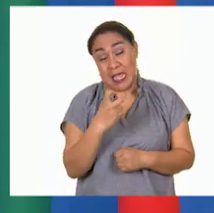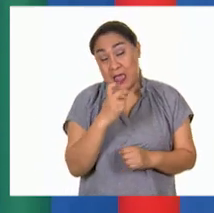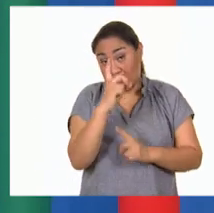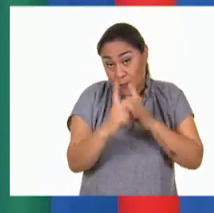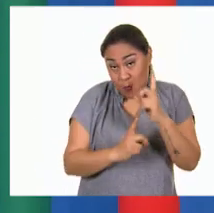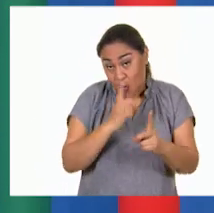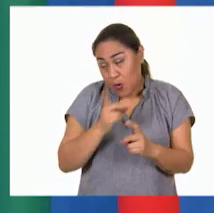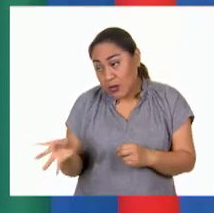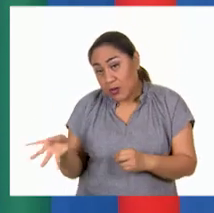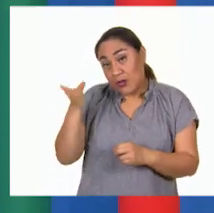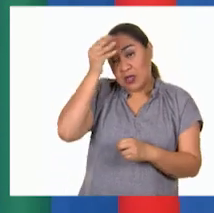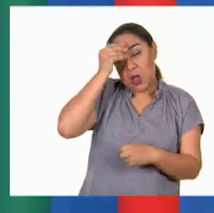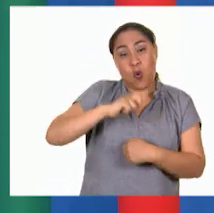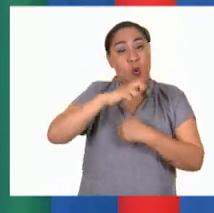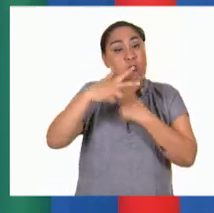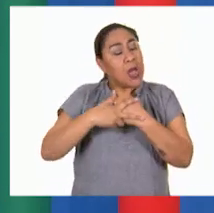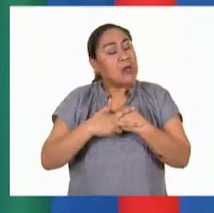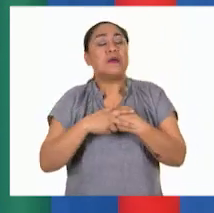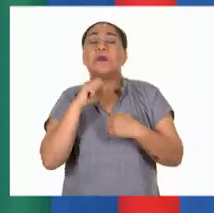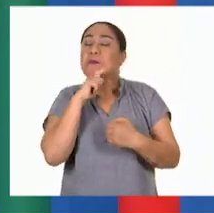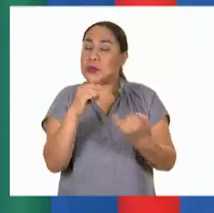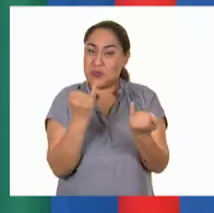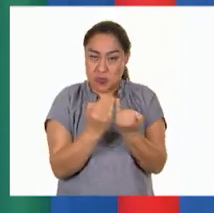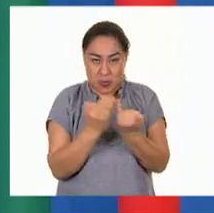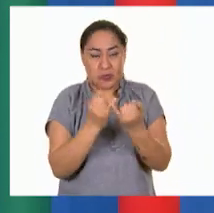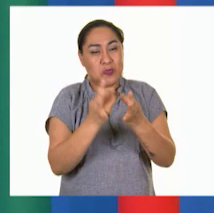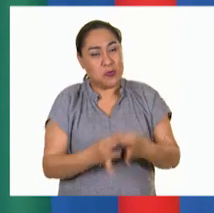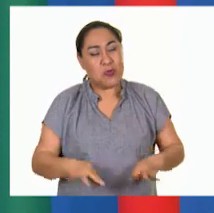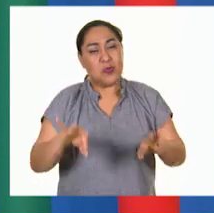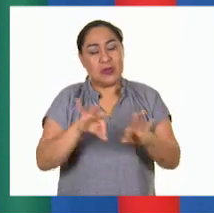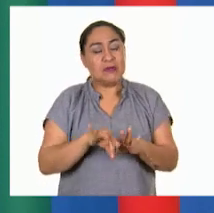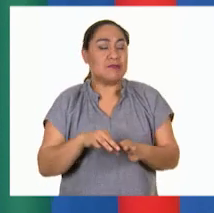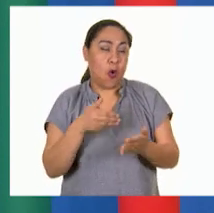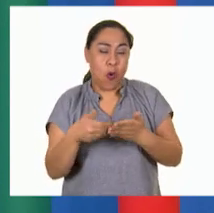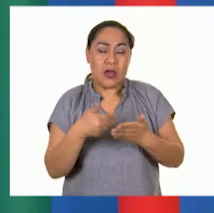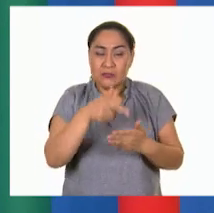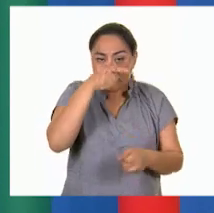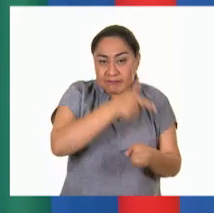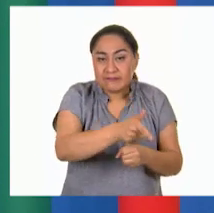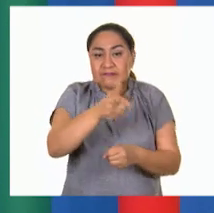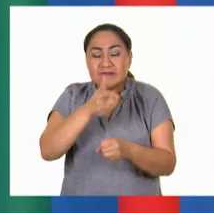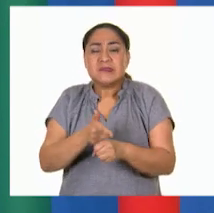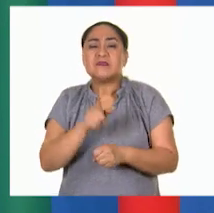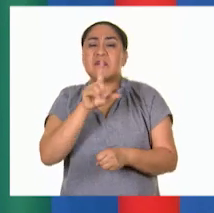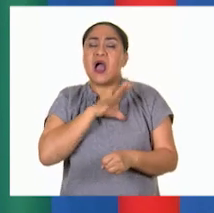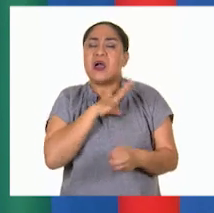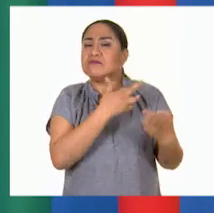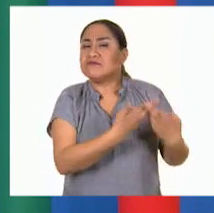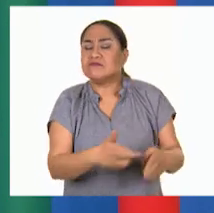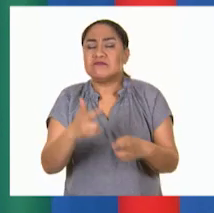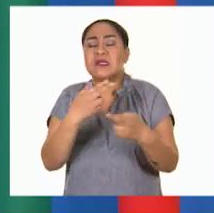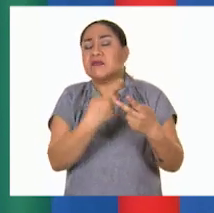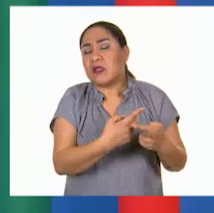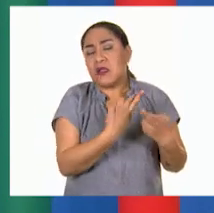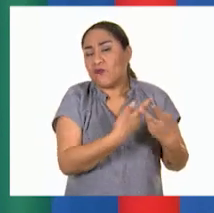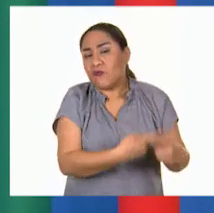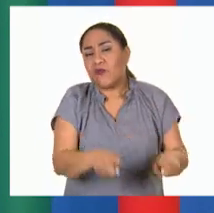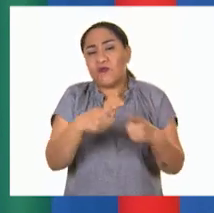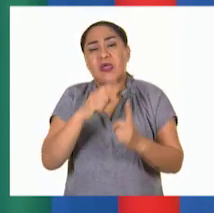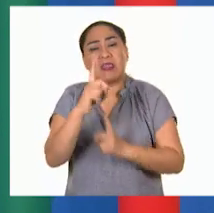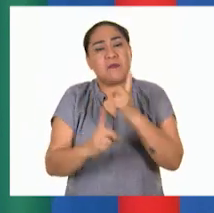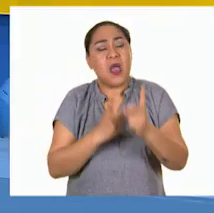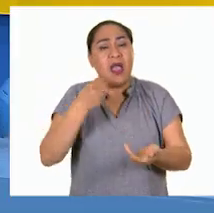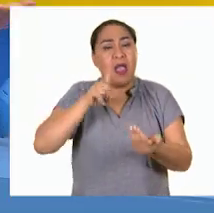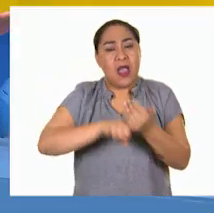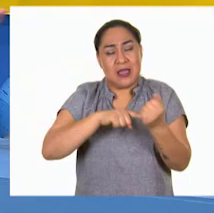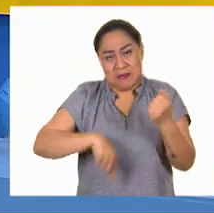deporte fue muy importante y se puede notar en la gran cantidad de disciplinas que se adoptaron en nuestro